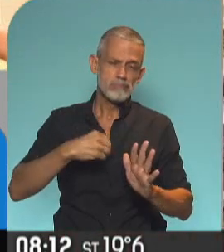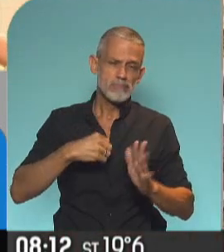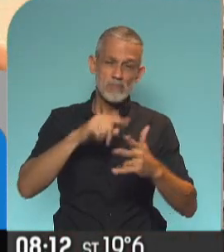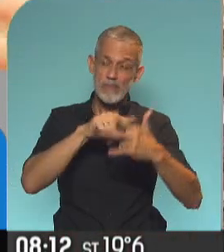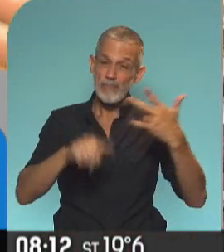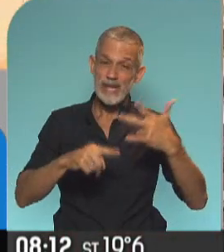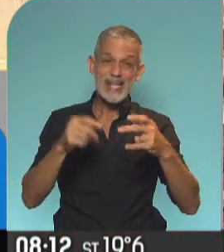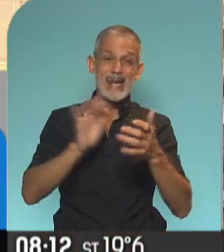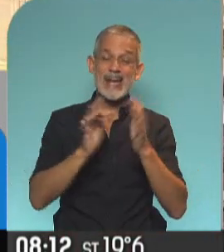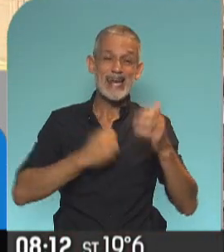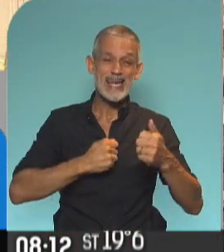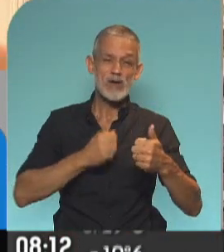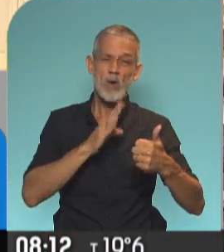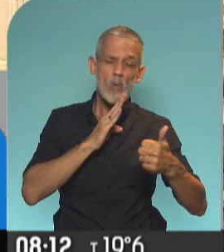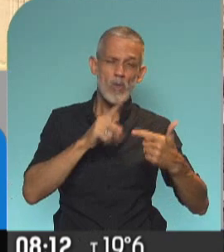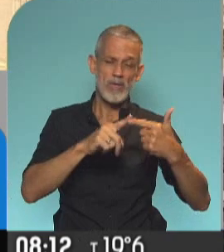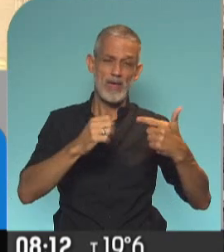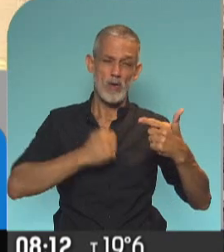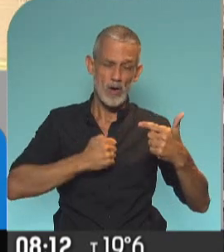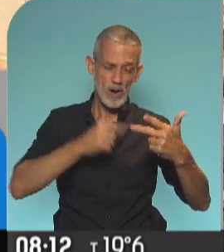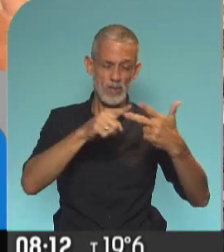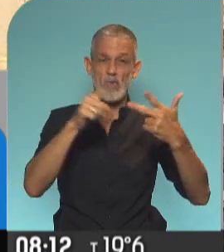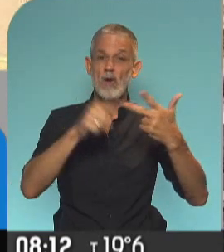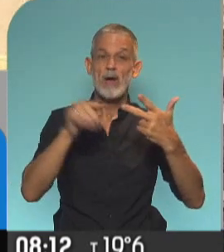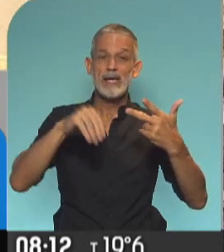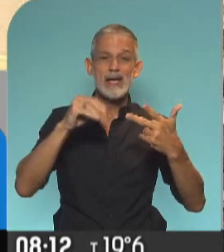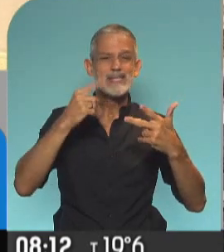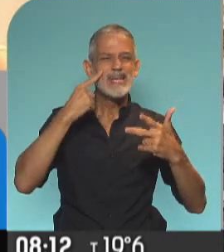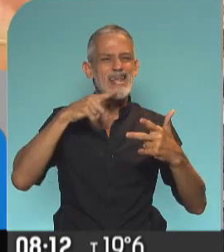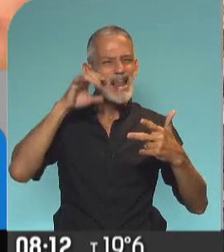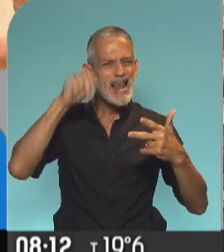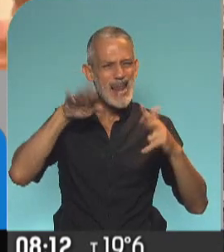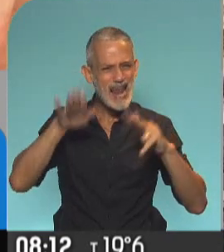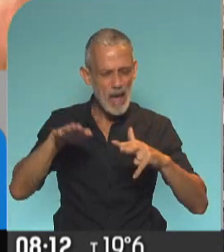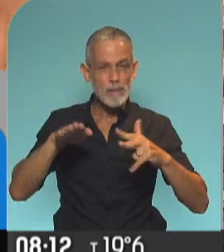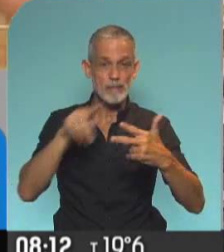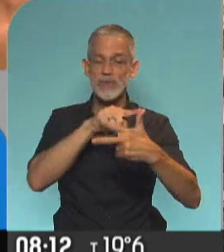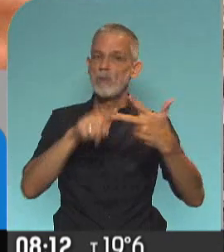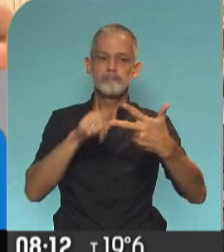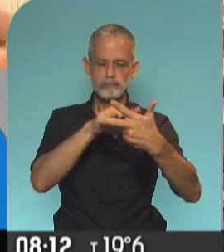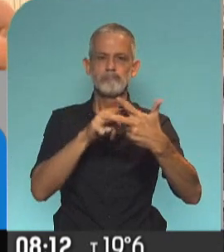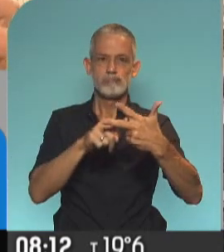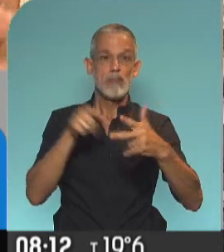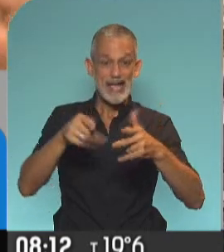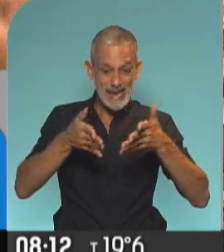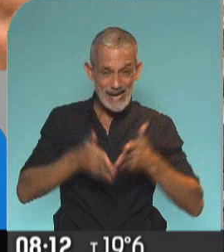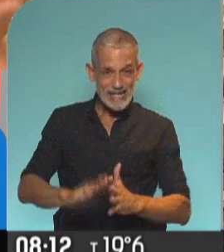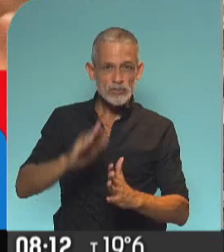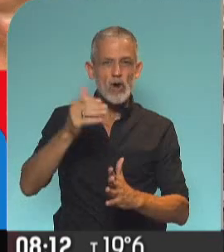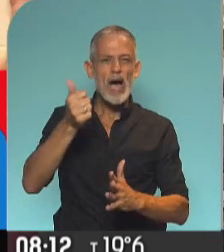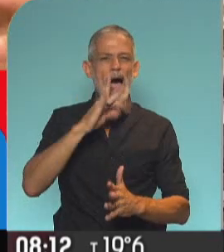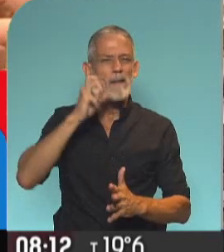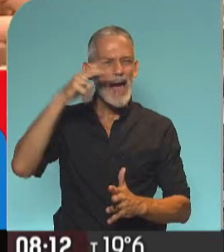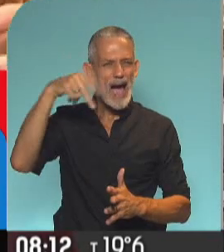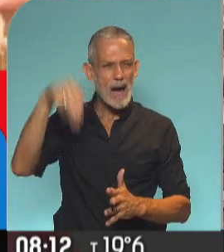grandes religiones, que es el judaísmo, el cristianismo y el islamismo, porque allí nació Abraham. Entonces usted acá le